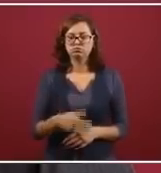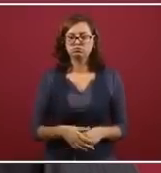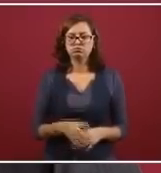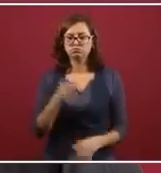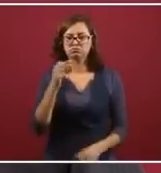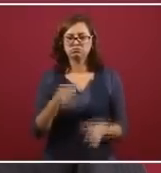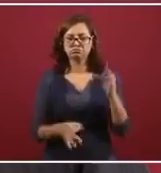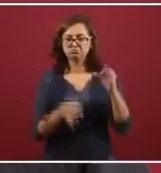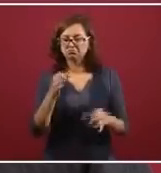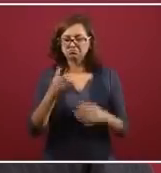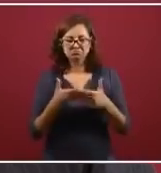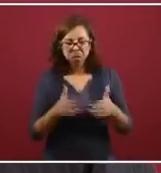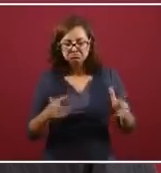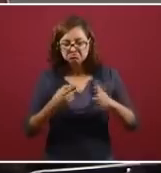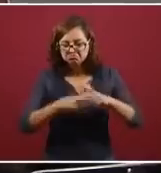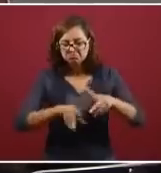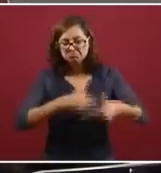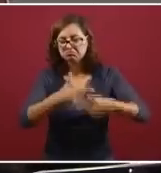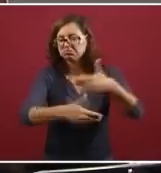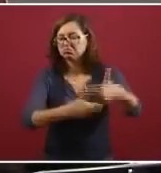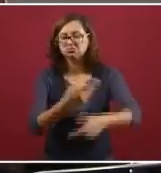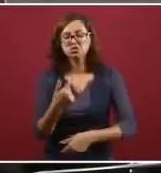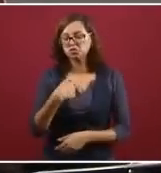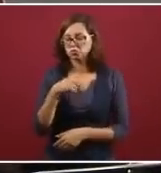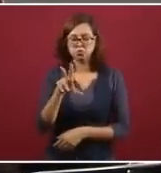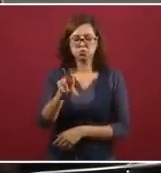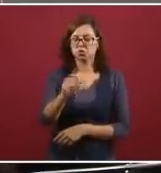que se abran procesos.